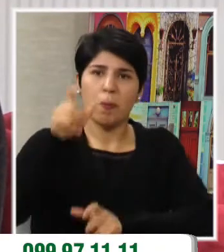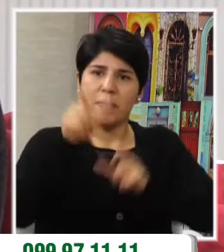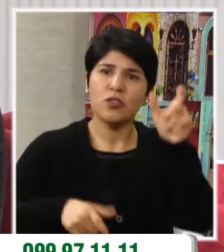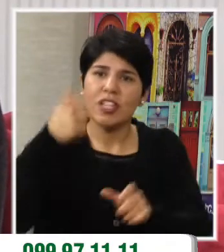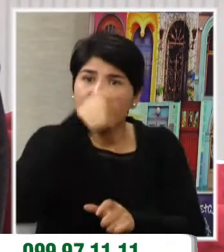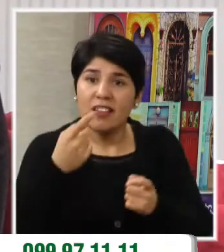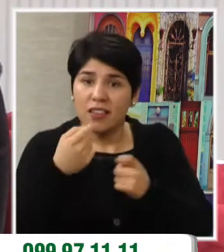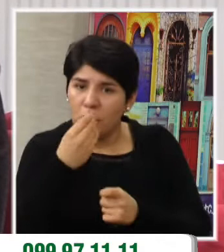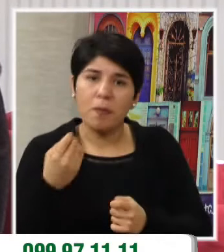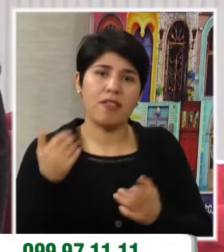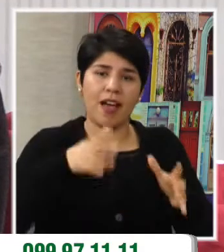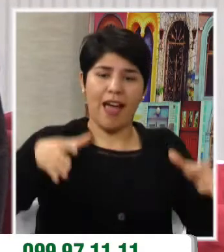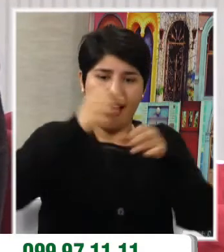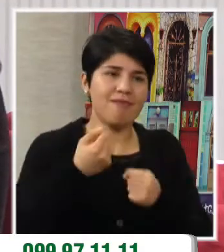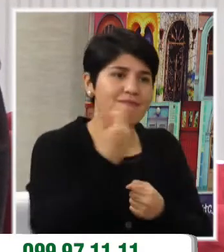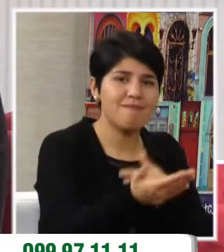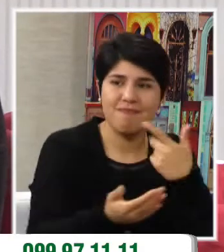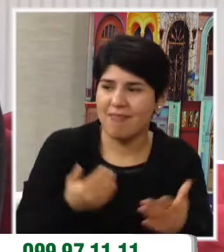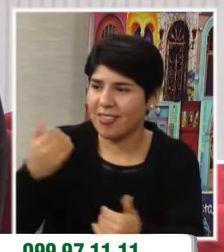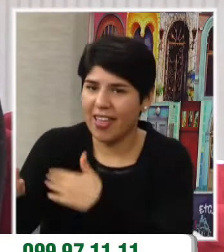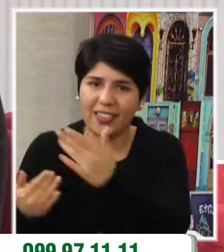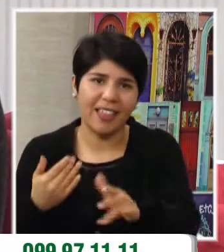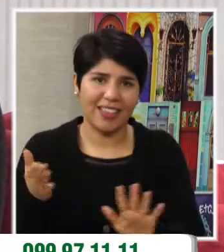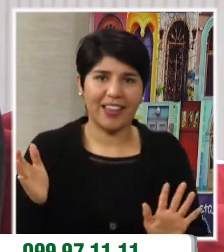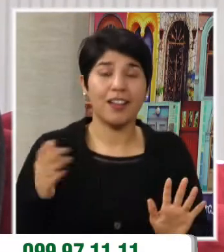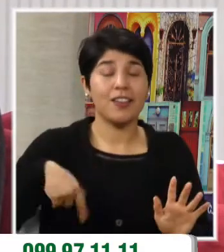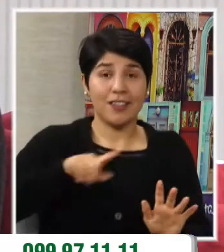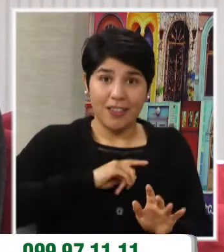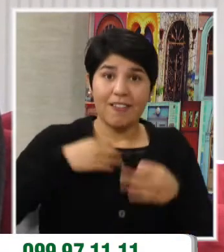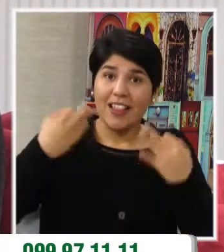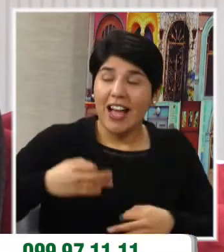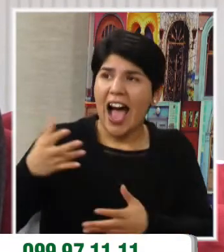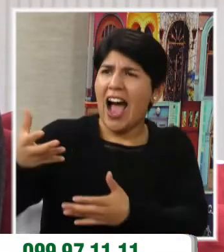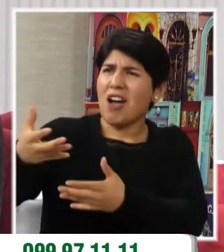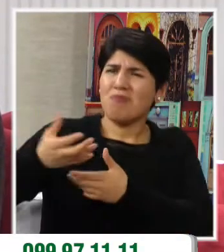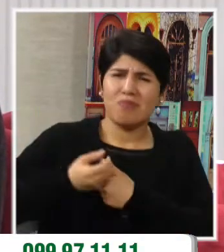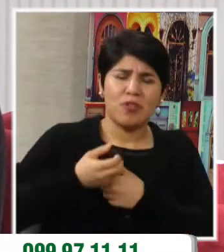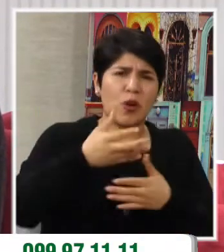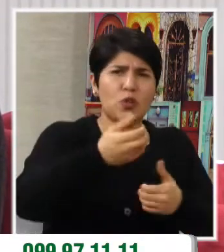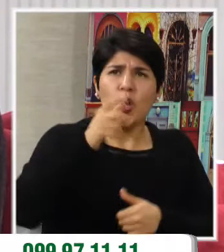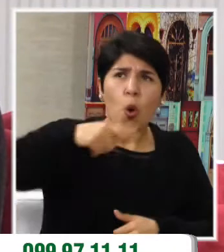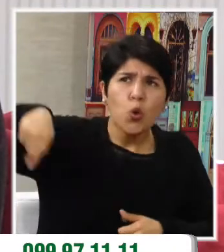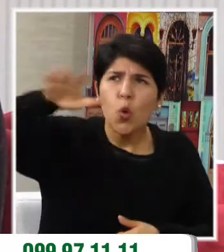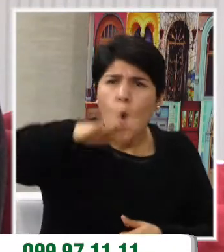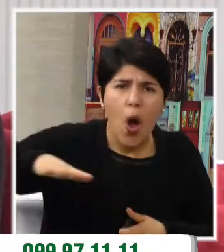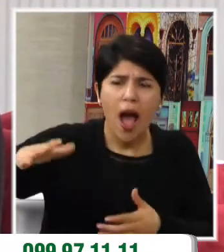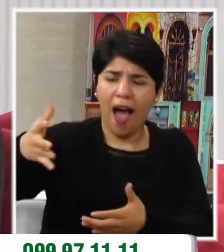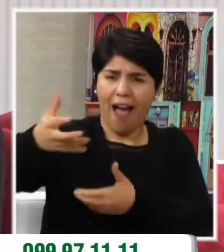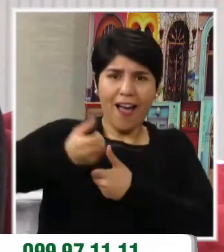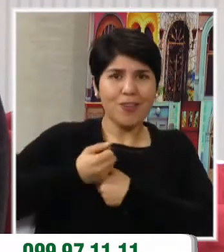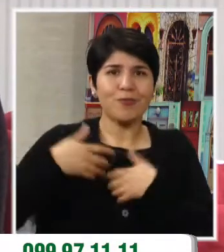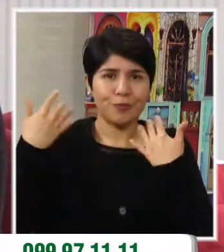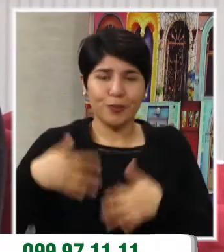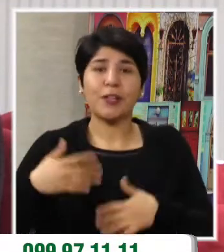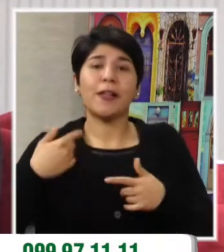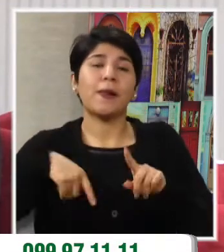también tuvieron acceso a esa canasta hemos recibido ayuda de otros lugares no solo ha sido